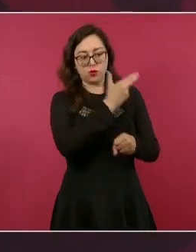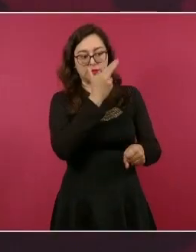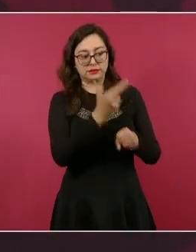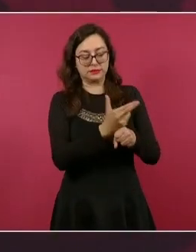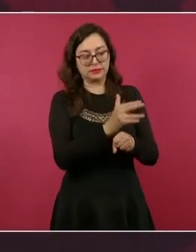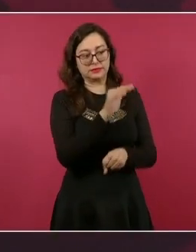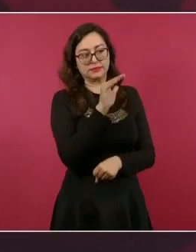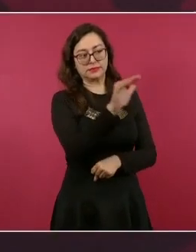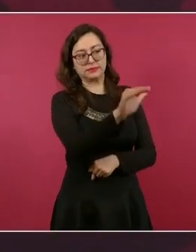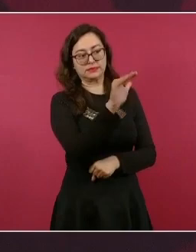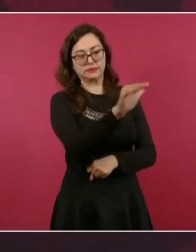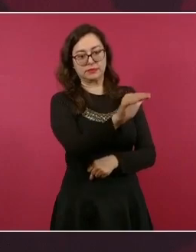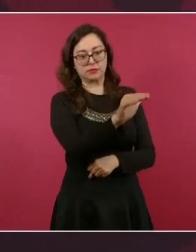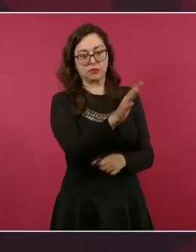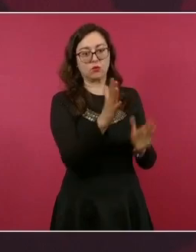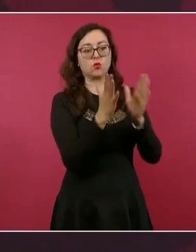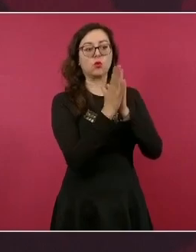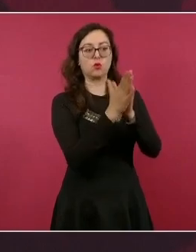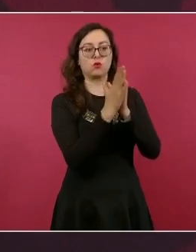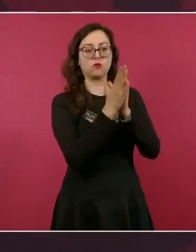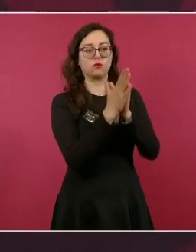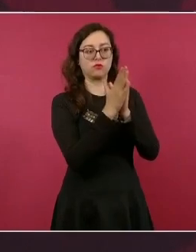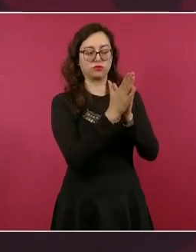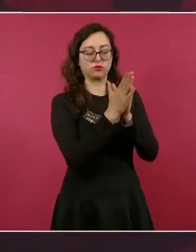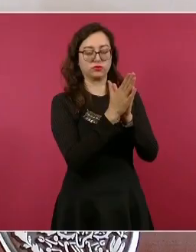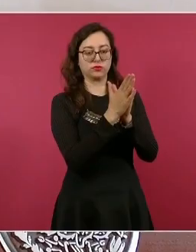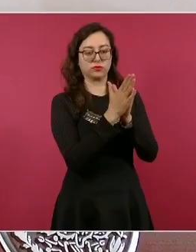alcalde, que se